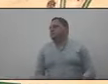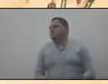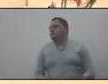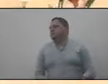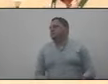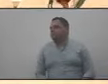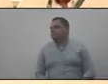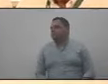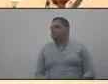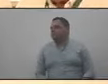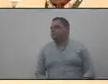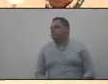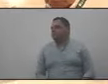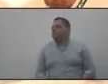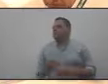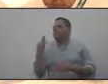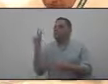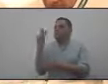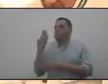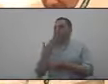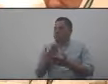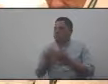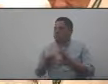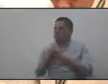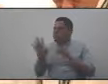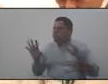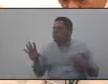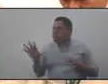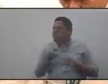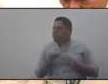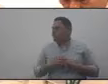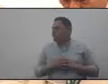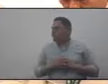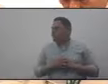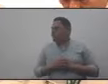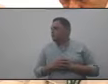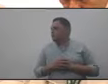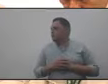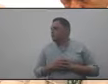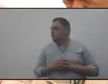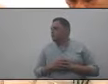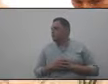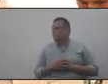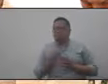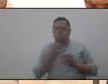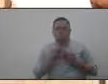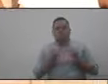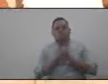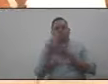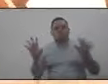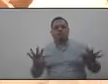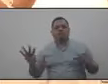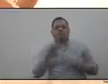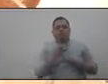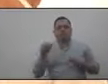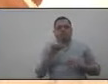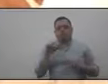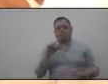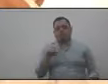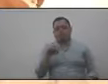en testimonios como el de doña María Hortensia. ¿Qué tal? Buenos días. Muy buenos días para… Sí, ahí está bien. Muy buenos días para todos, la doctora